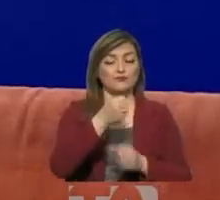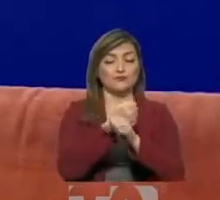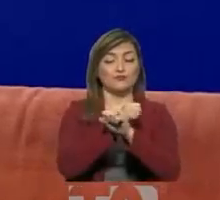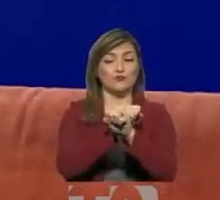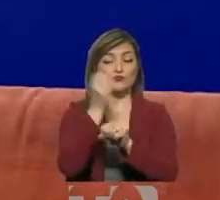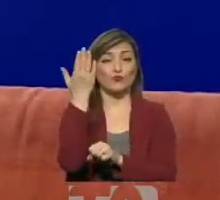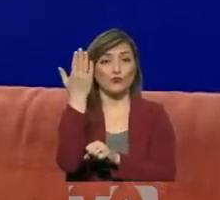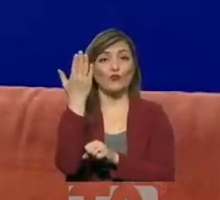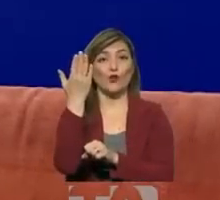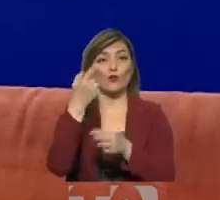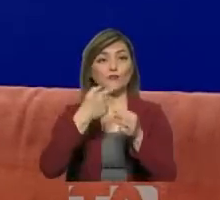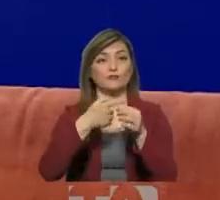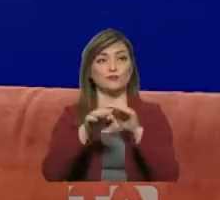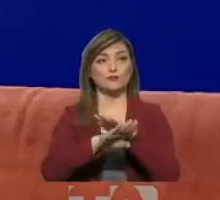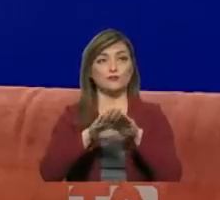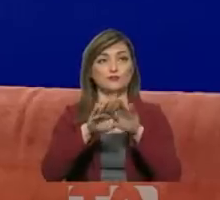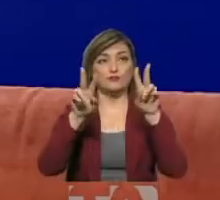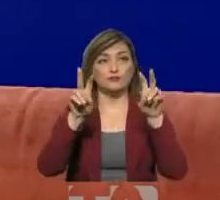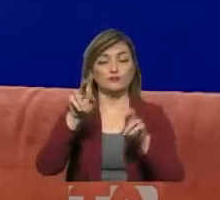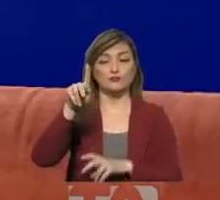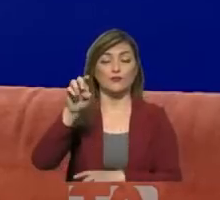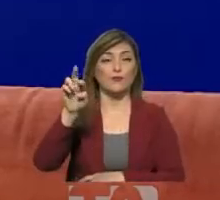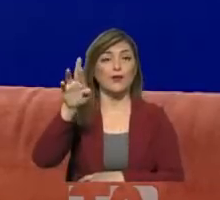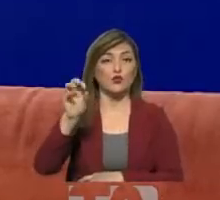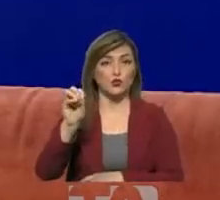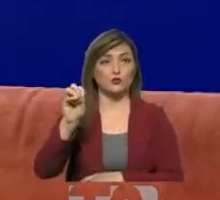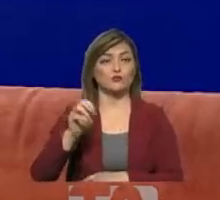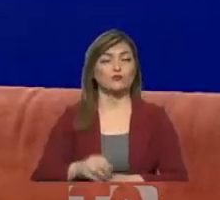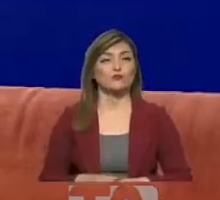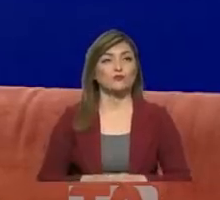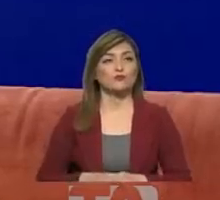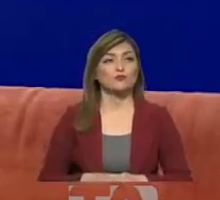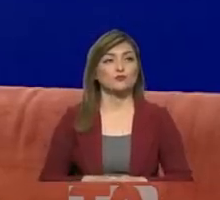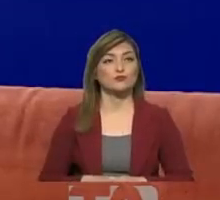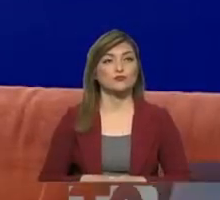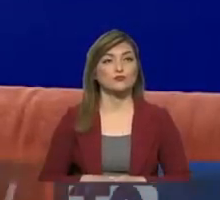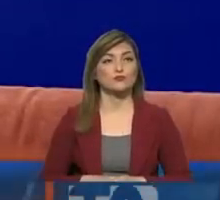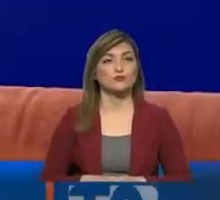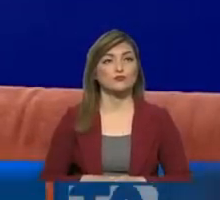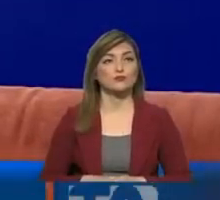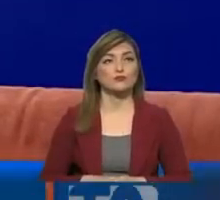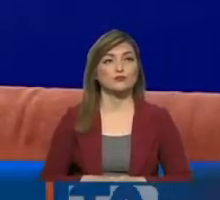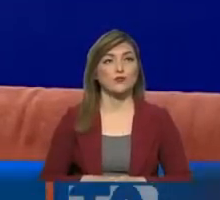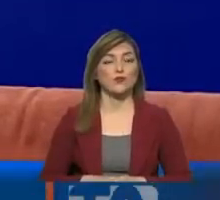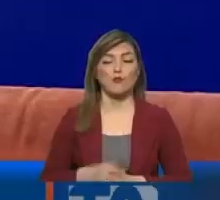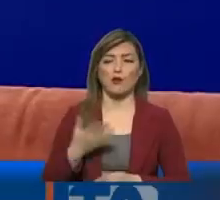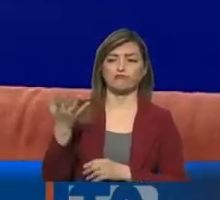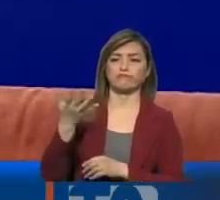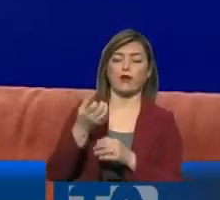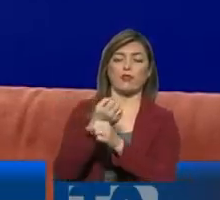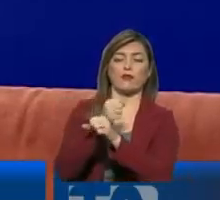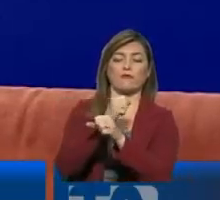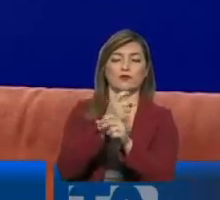justamente se basó en el tema de Petro. Nosotros igual tuvimos que exponer y defender esto para la certeza de los